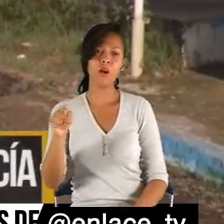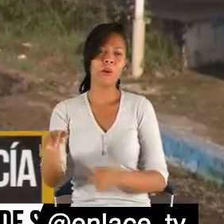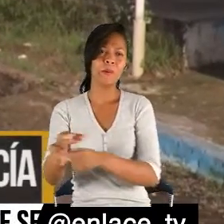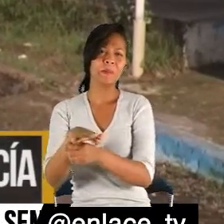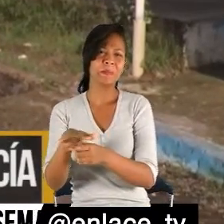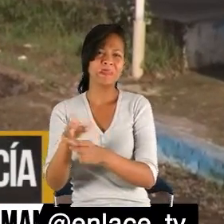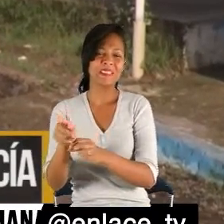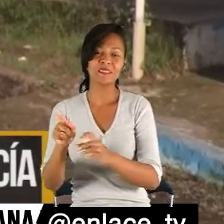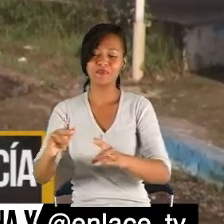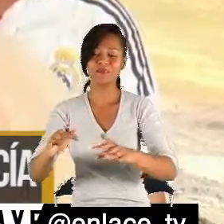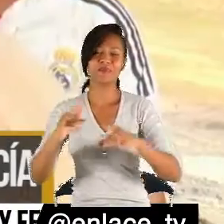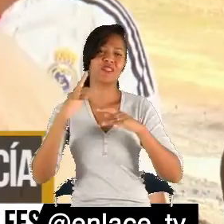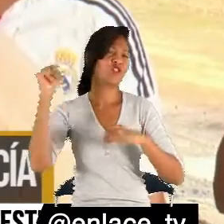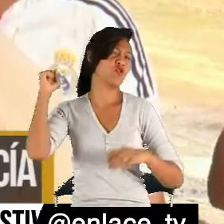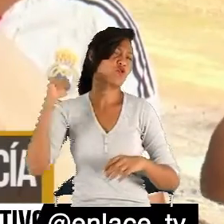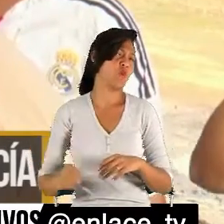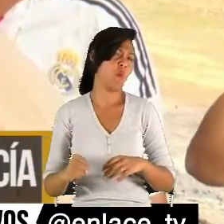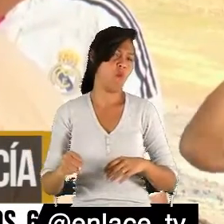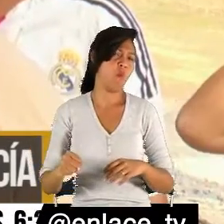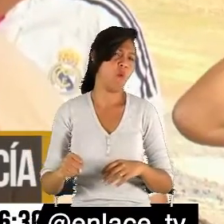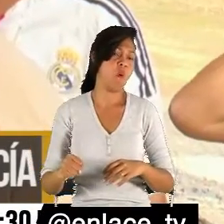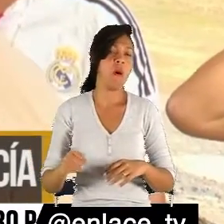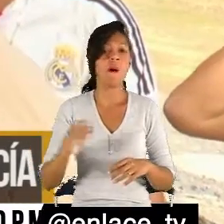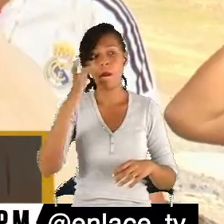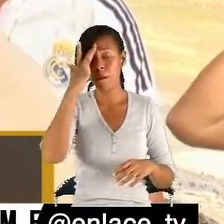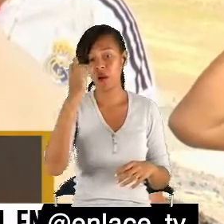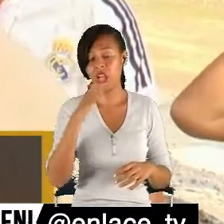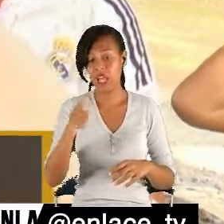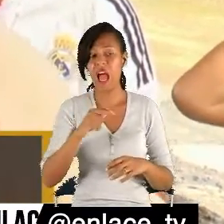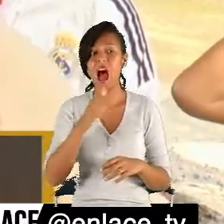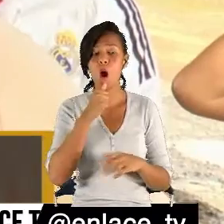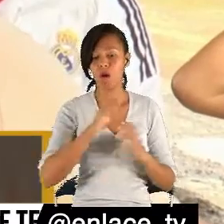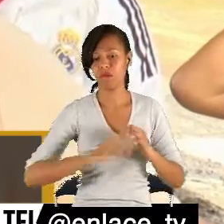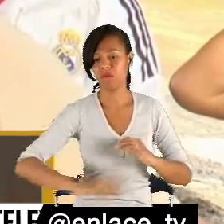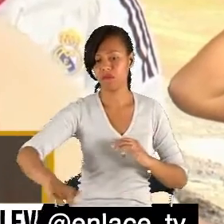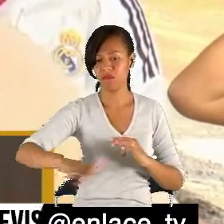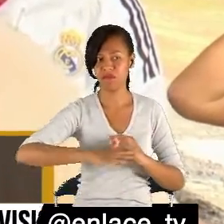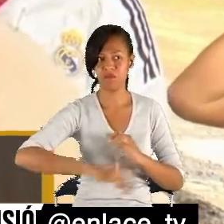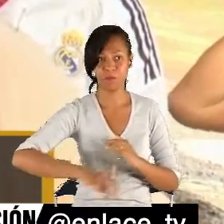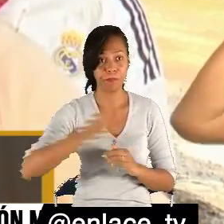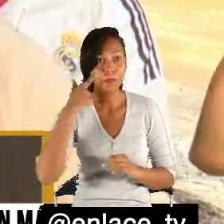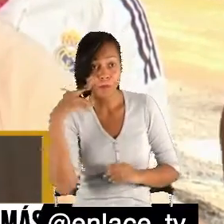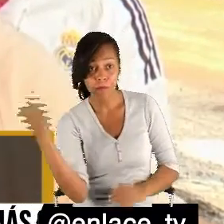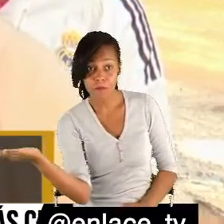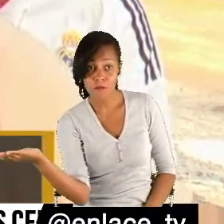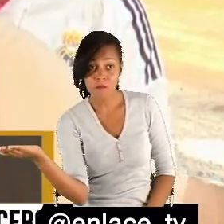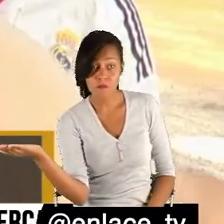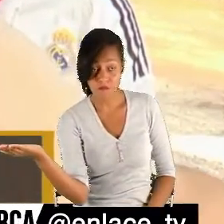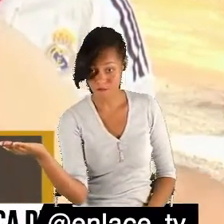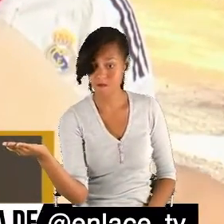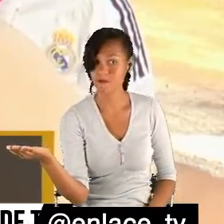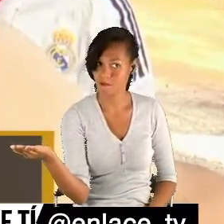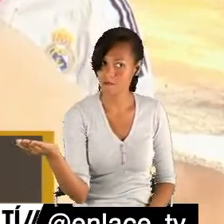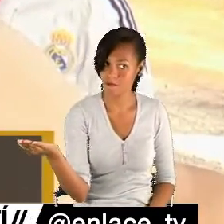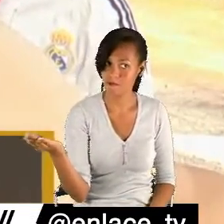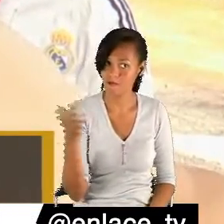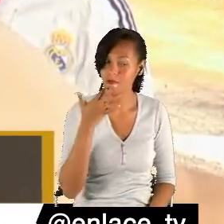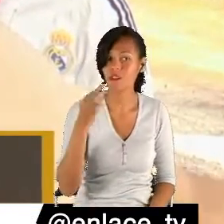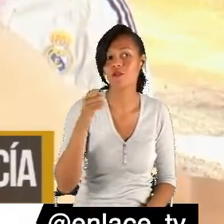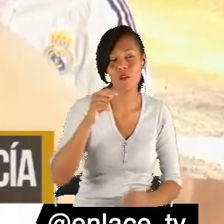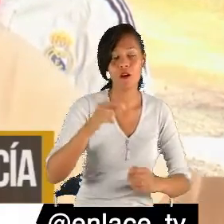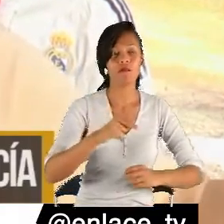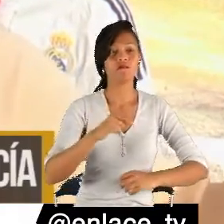del búnker del barrio las granjas la denuncia básicamente es como ustedes lo pueden ver mire como se está saliendo del búnker de